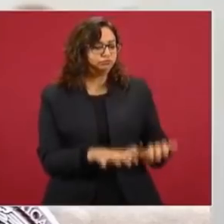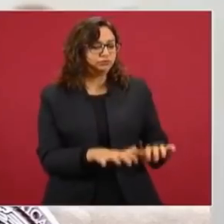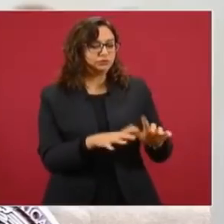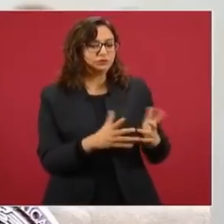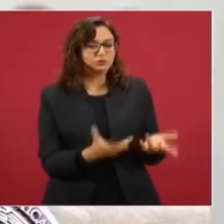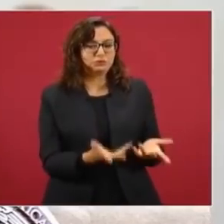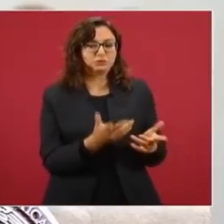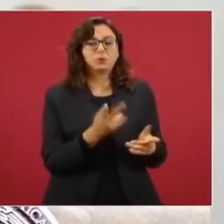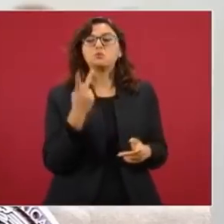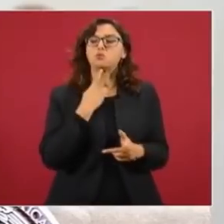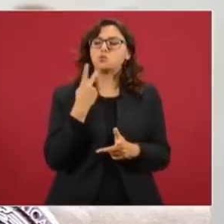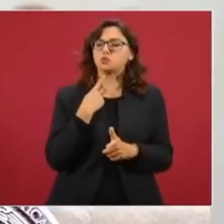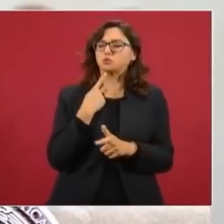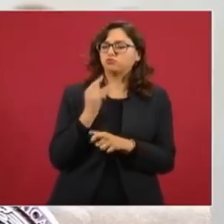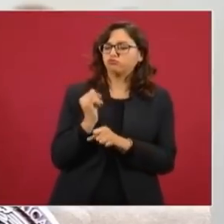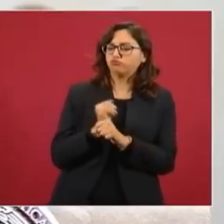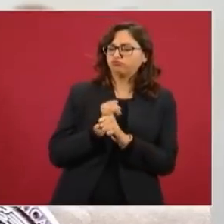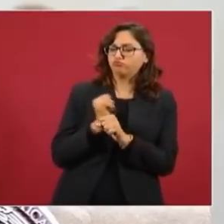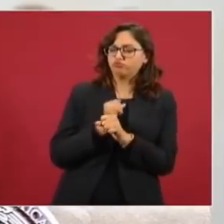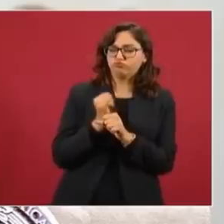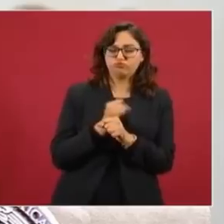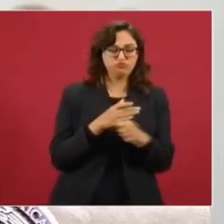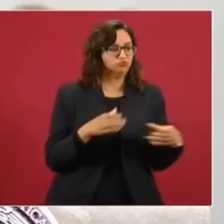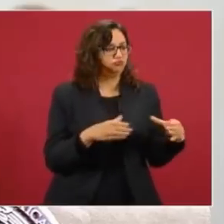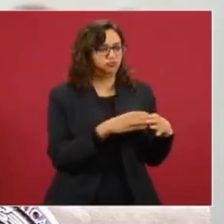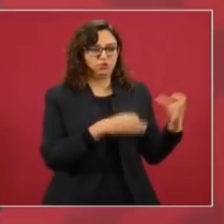articulistas, analistas políticos,